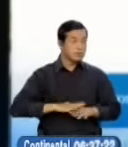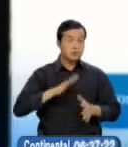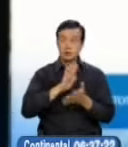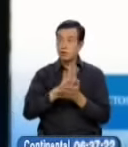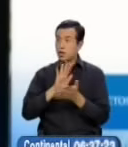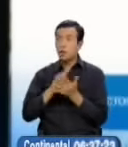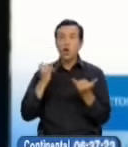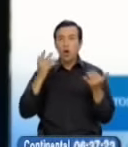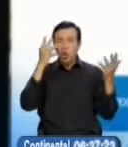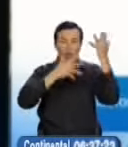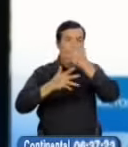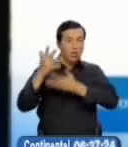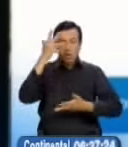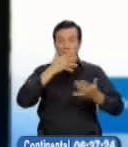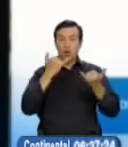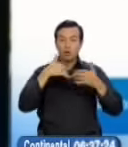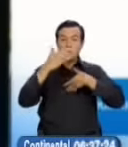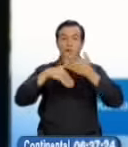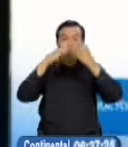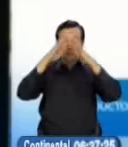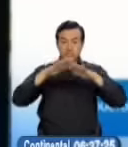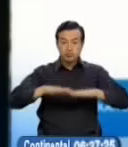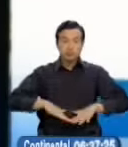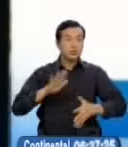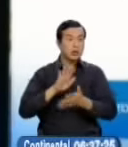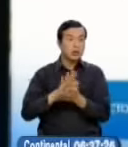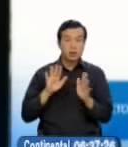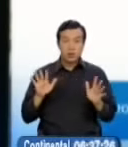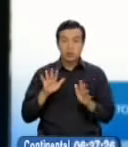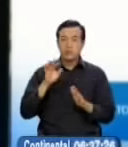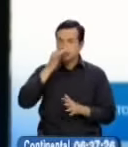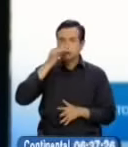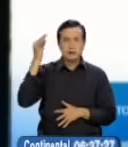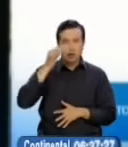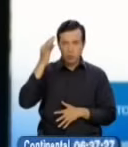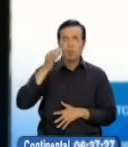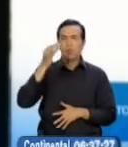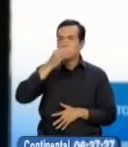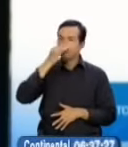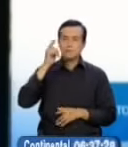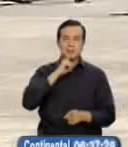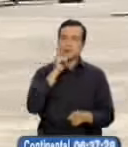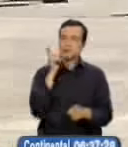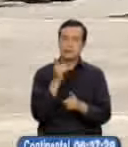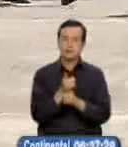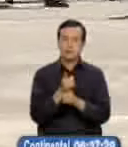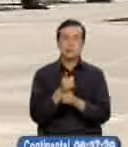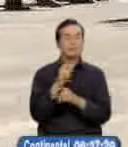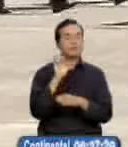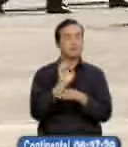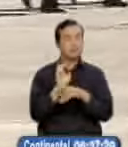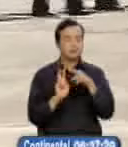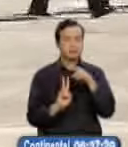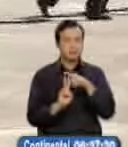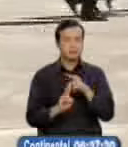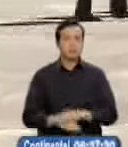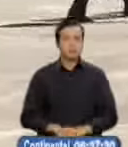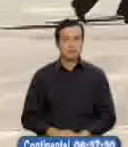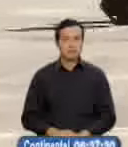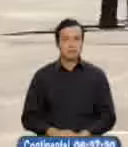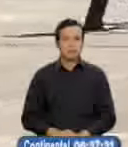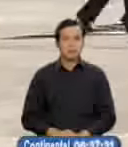de insensatez que azotan a la República, sin duda nos darán toda la razón. Fabricio Ceballos, Ecuador